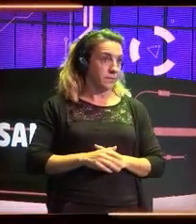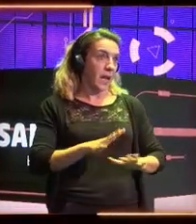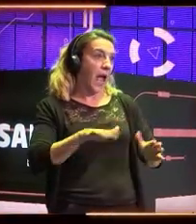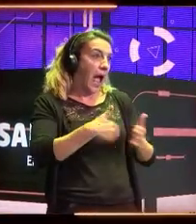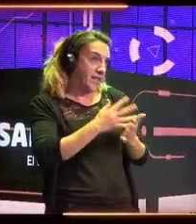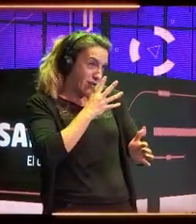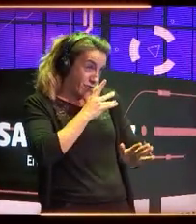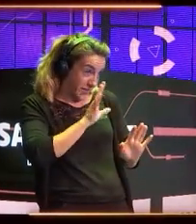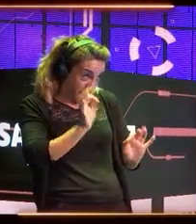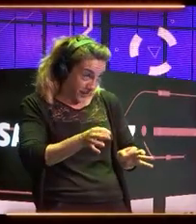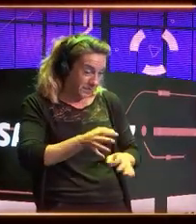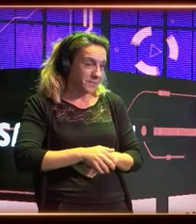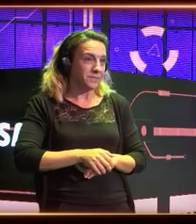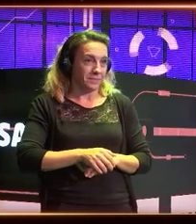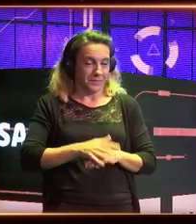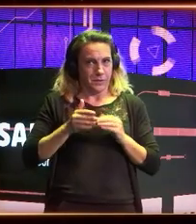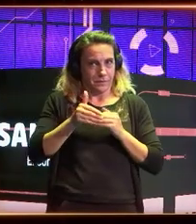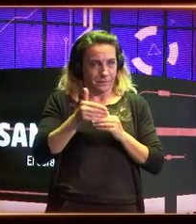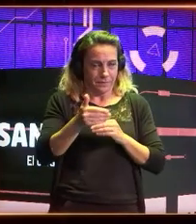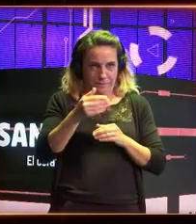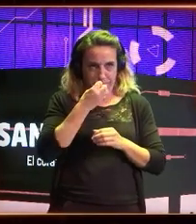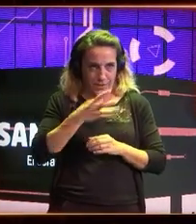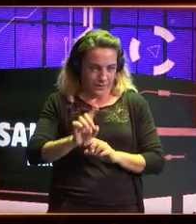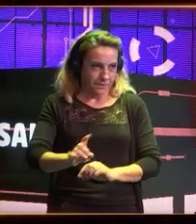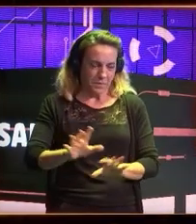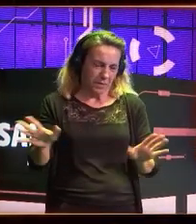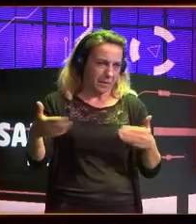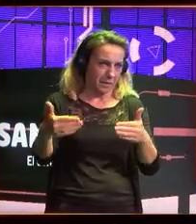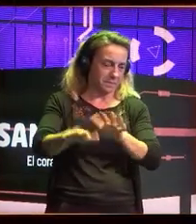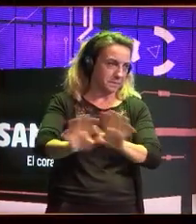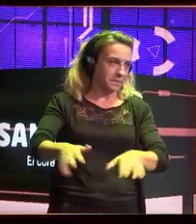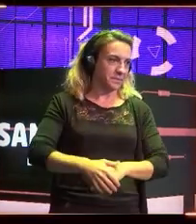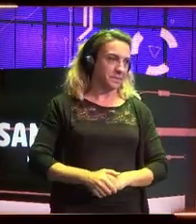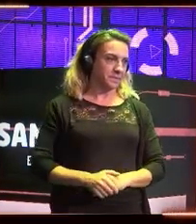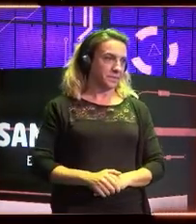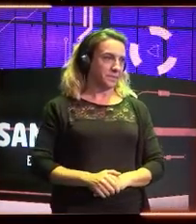verdad Ah entre un rato no va a estar tan bien pero no pasa nada